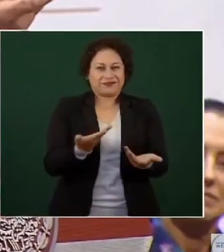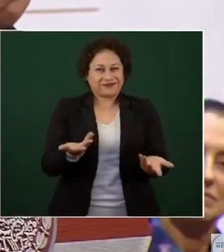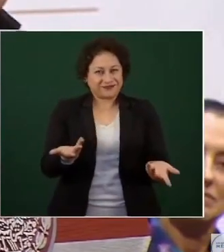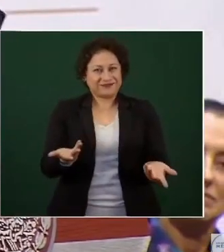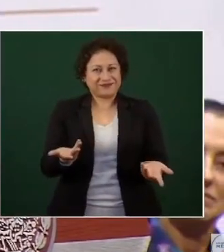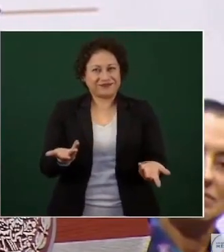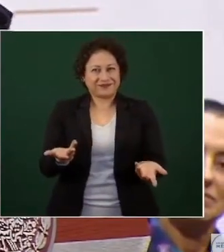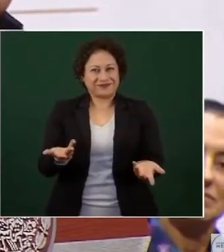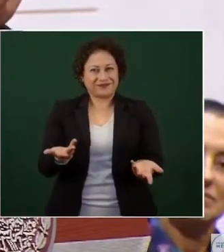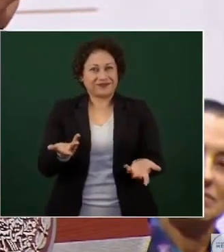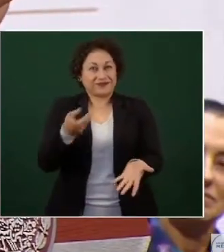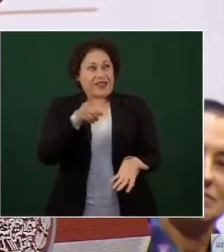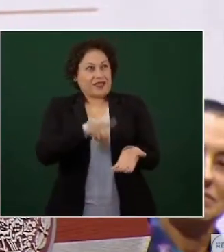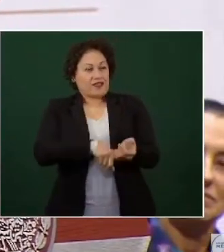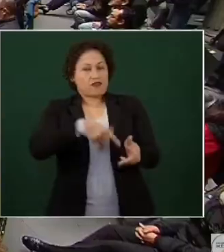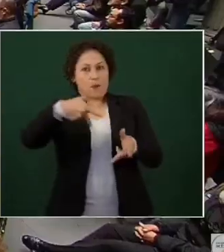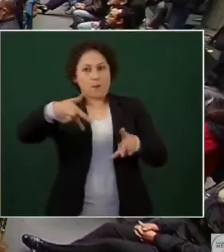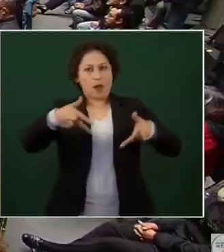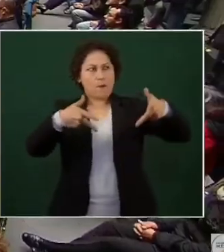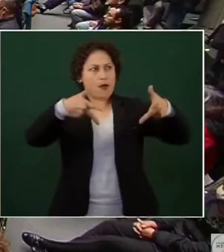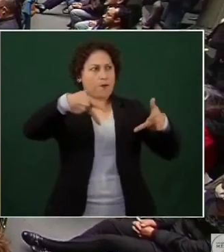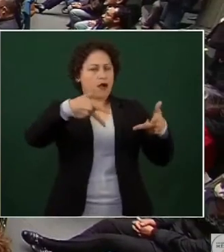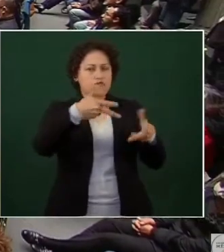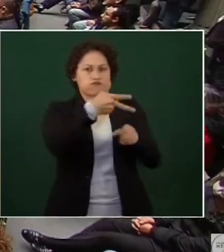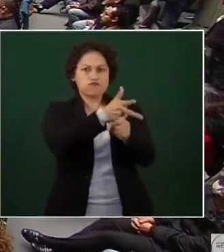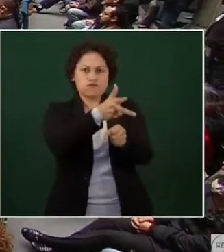¿no? El manejo de cámaras,